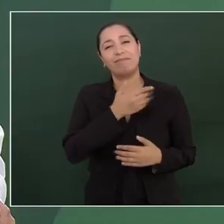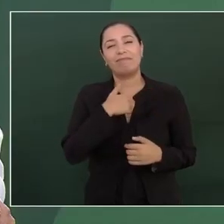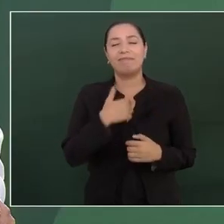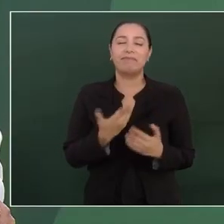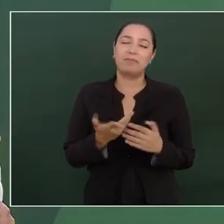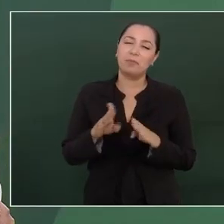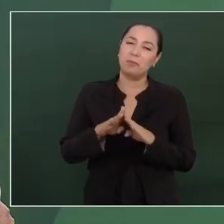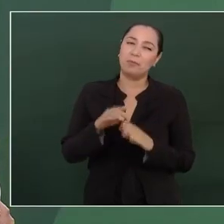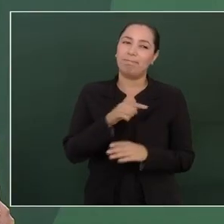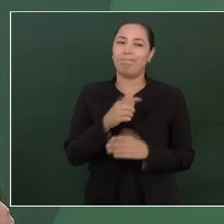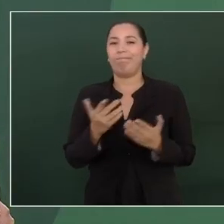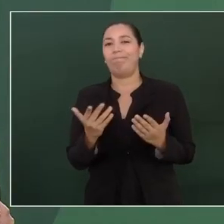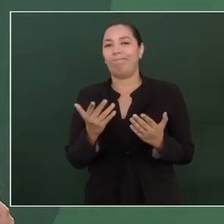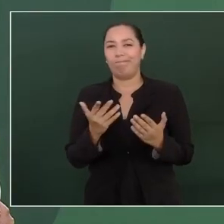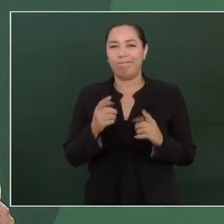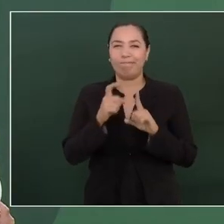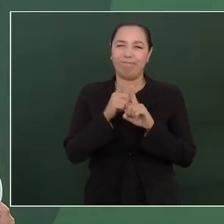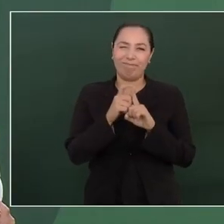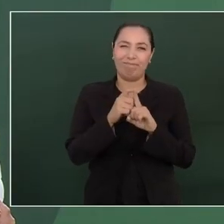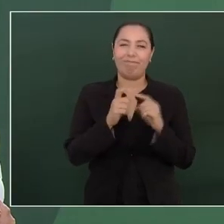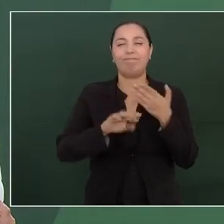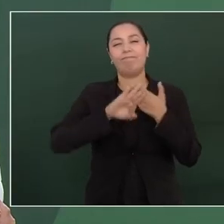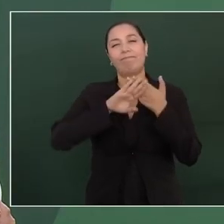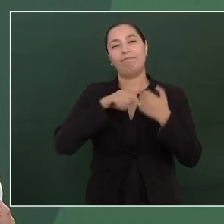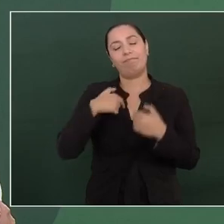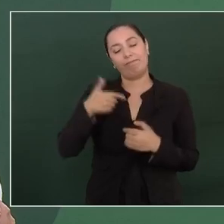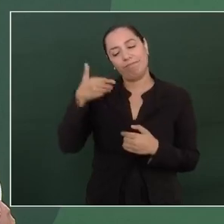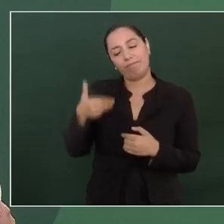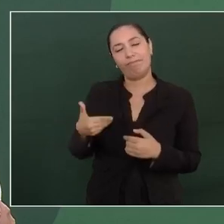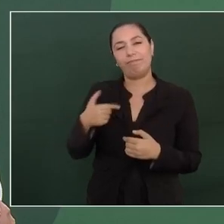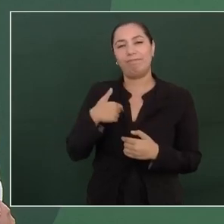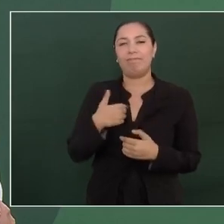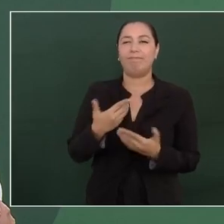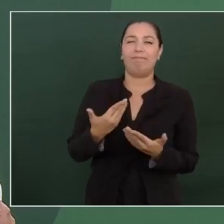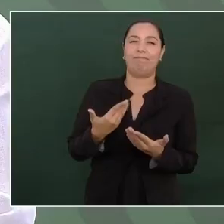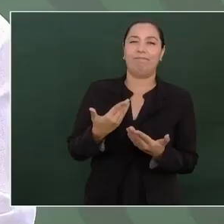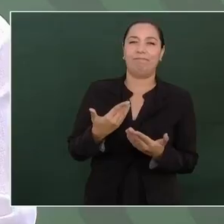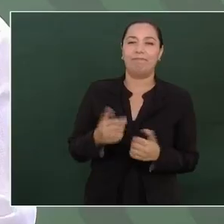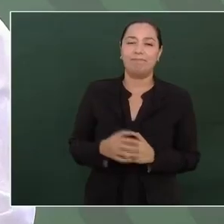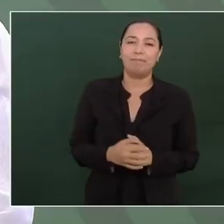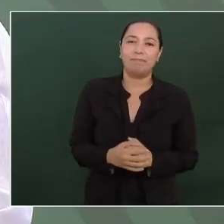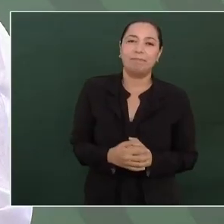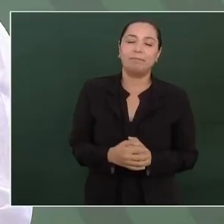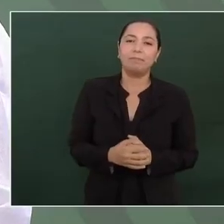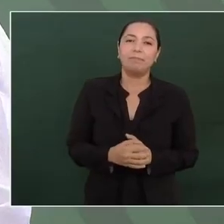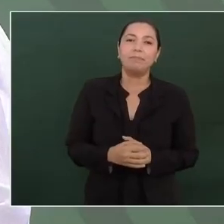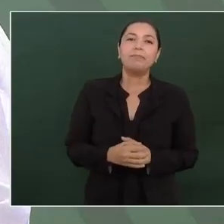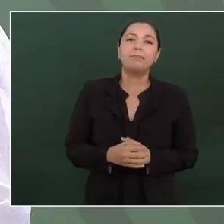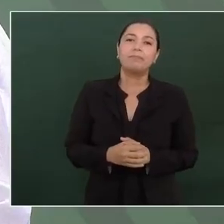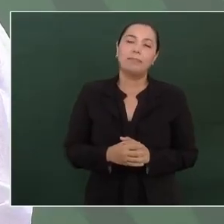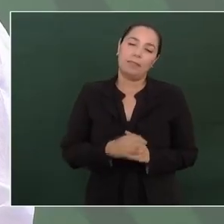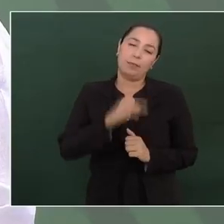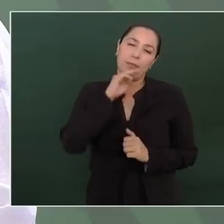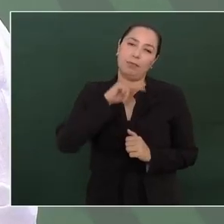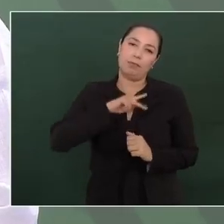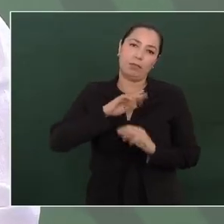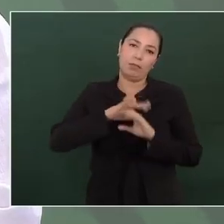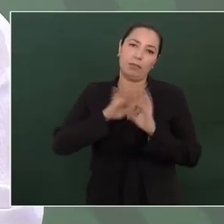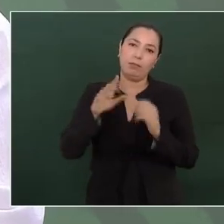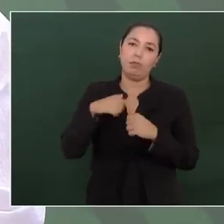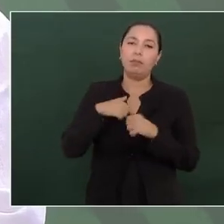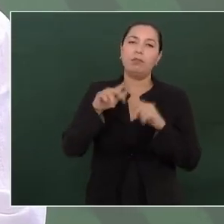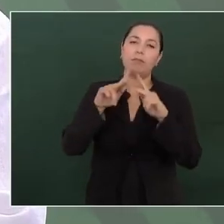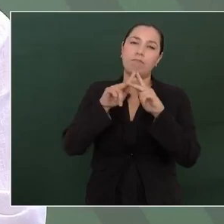olvido, Ave María, que me formó, es bárbaro. Ya está en el cielo.